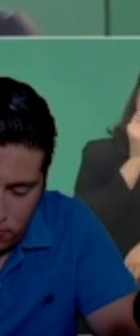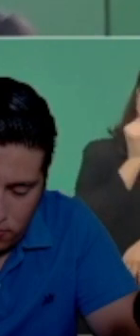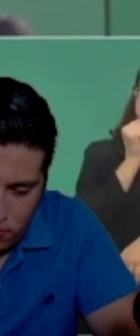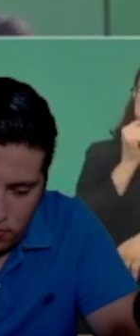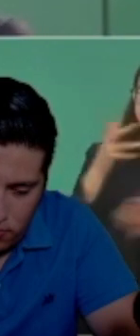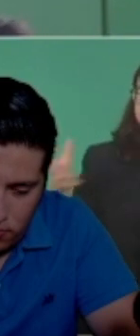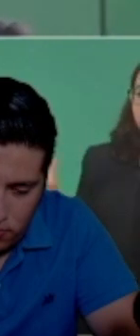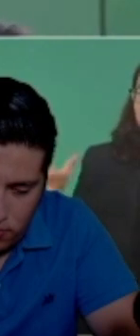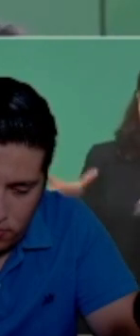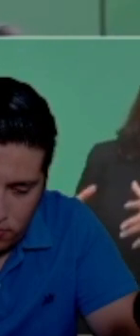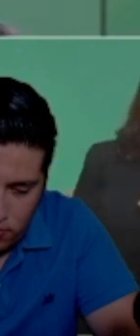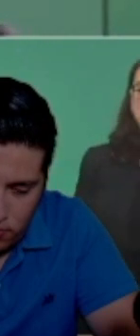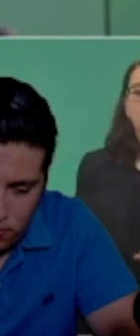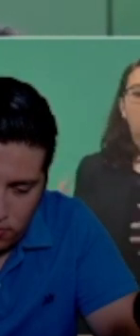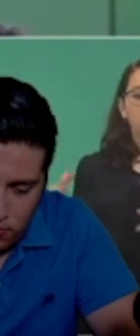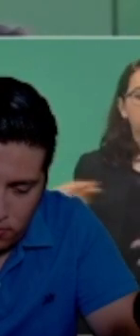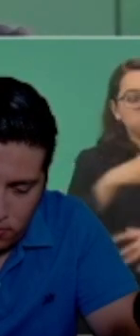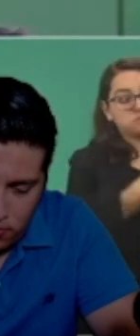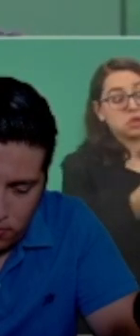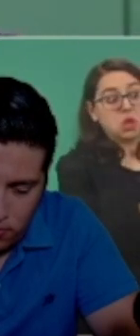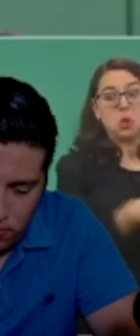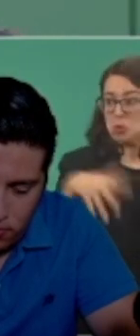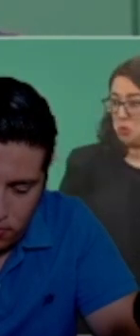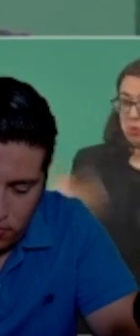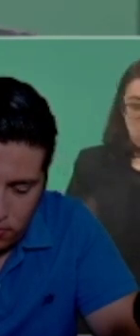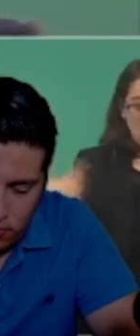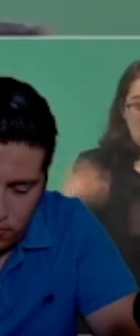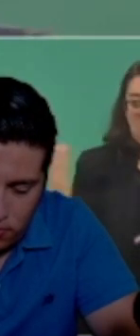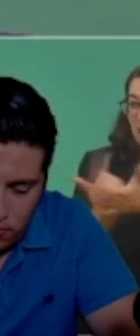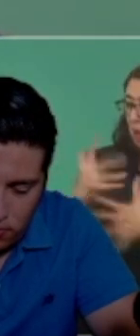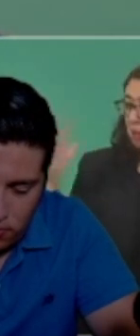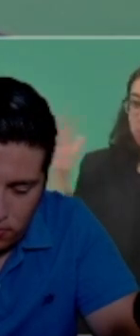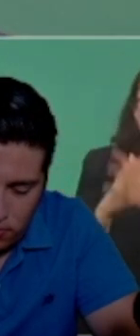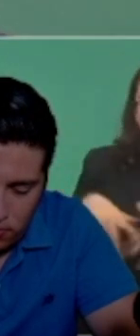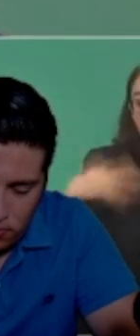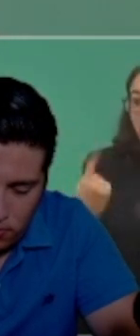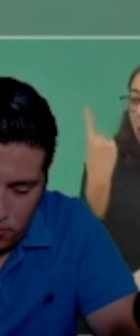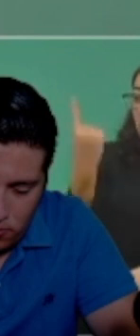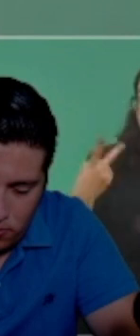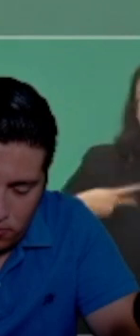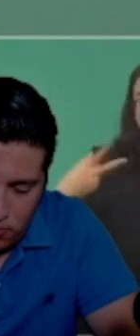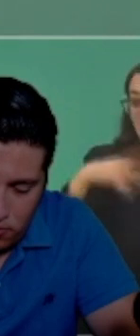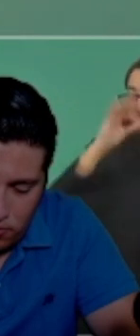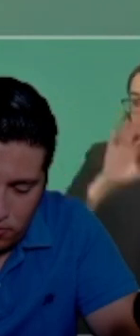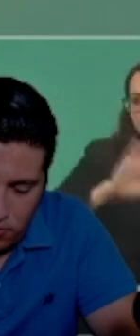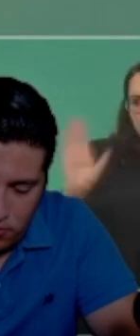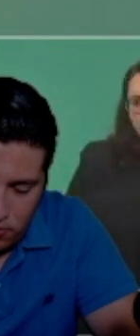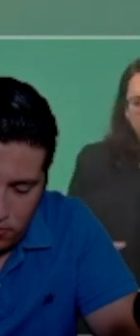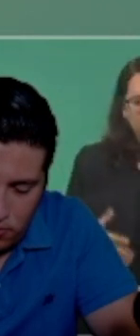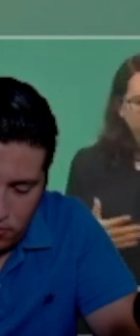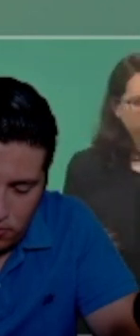hablaban de un muerto y están, pero muy